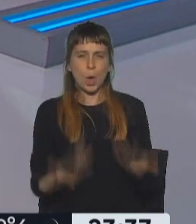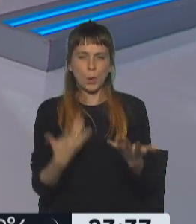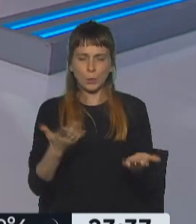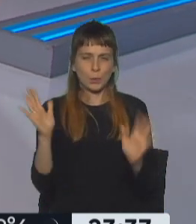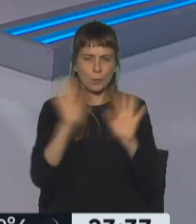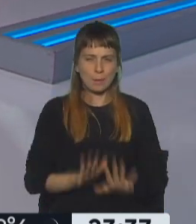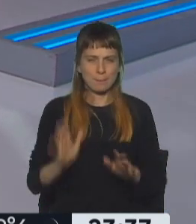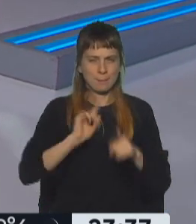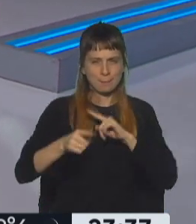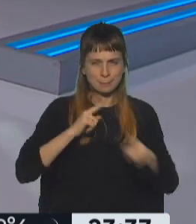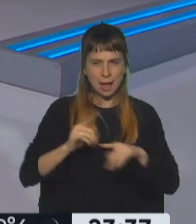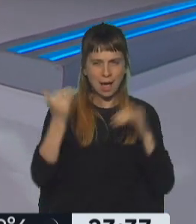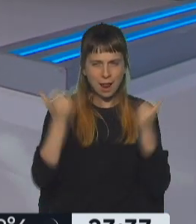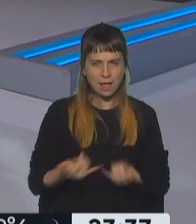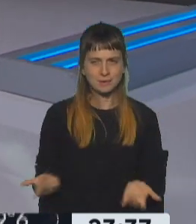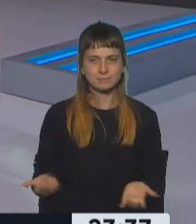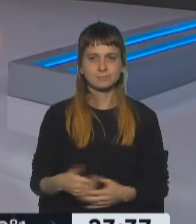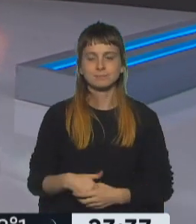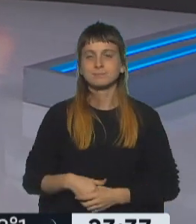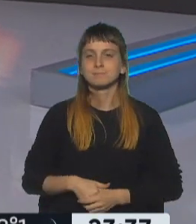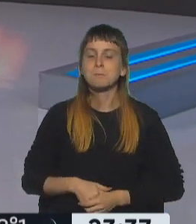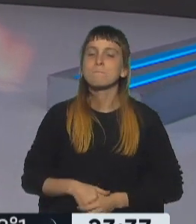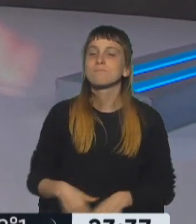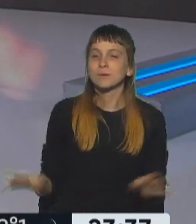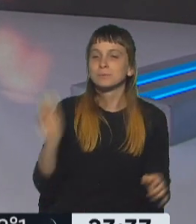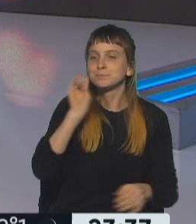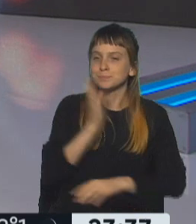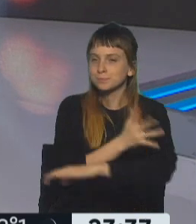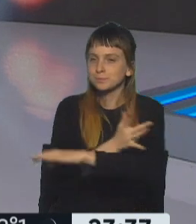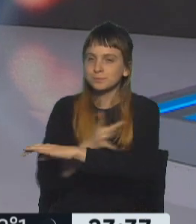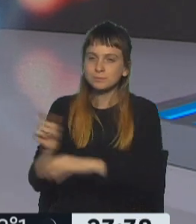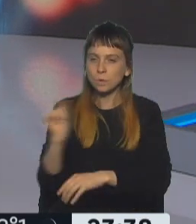Allí escuchábamos entonces parte de lo que Cristina